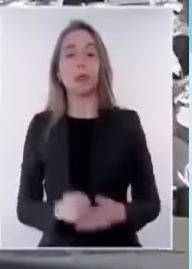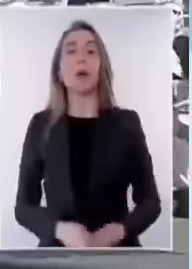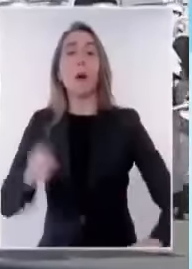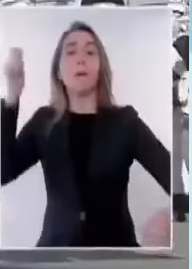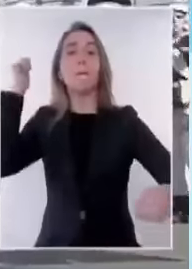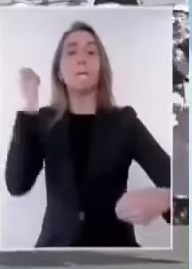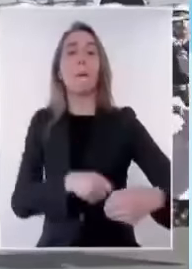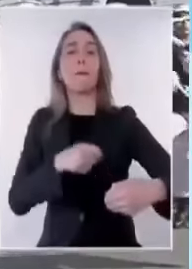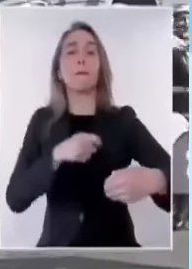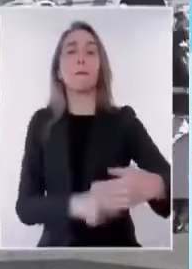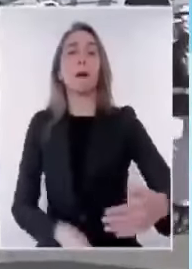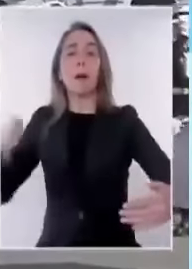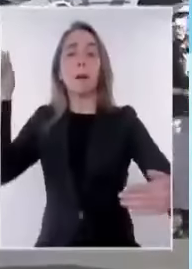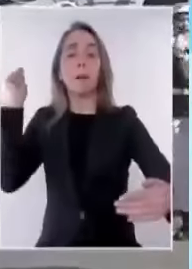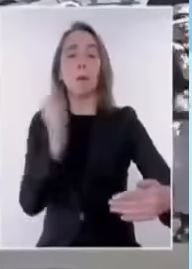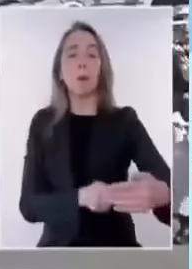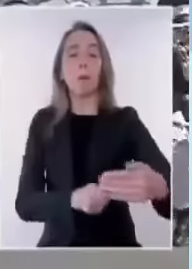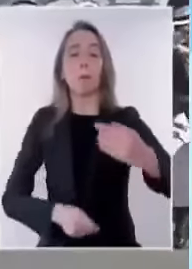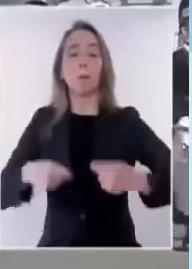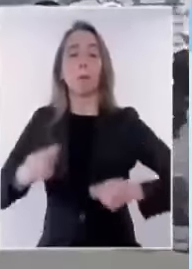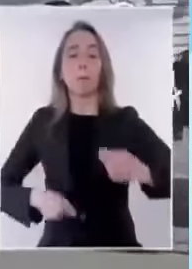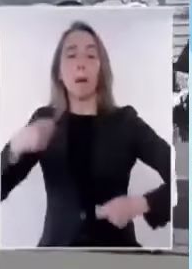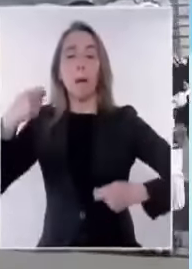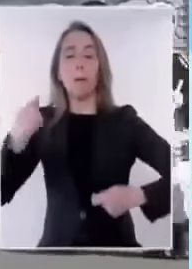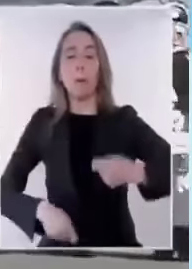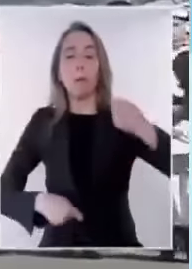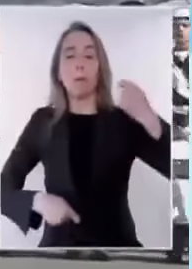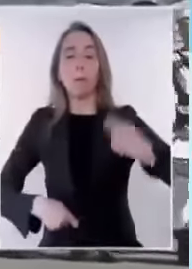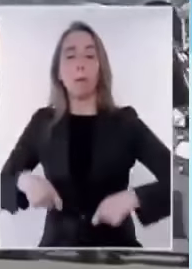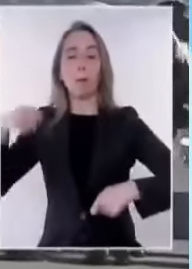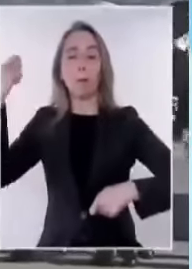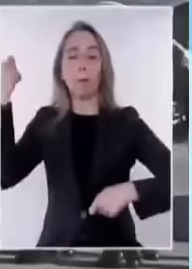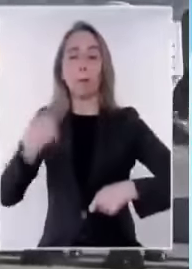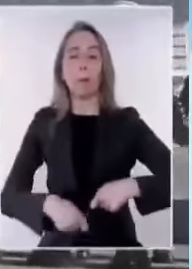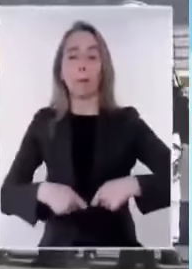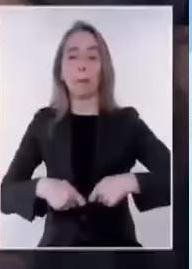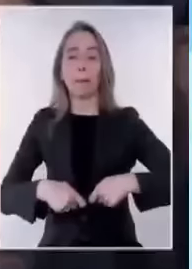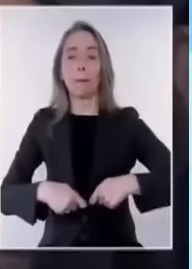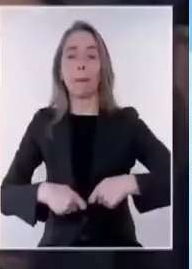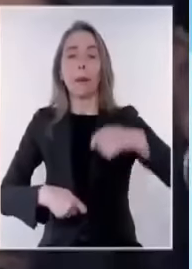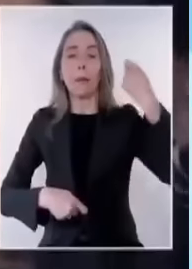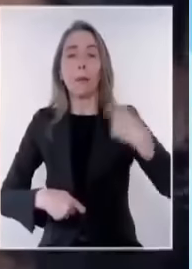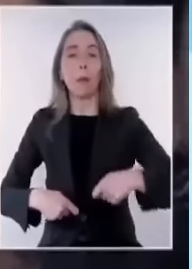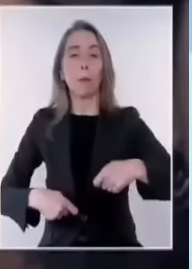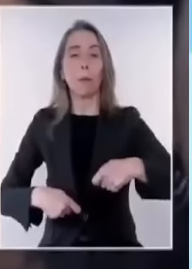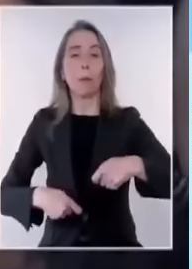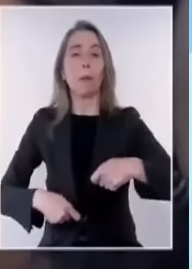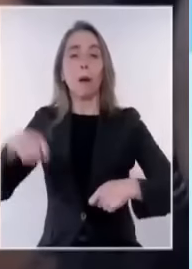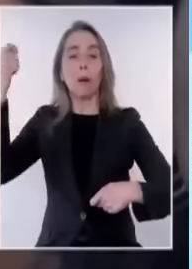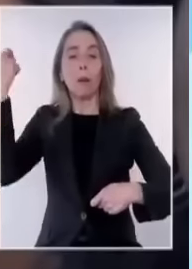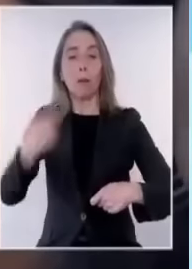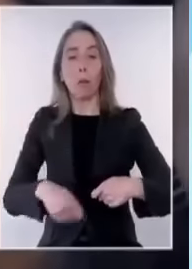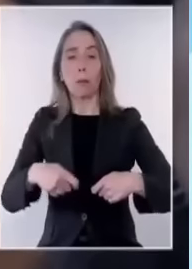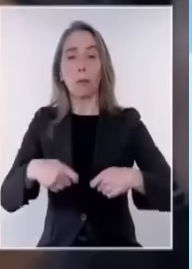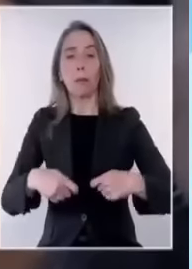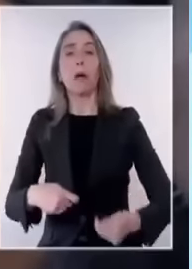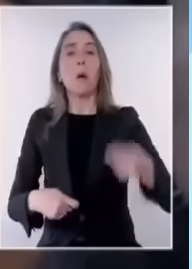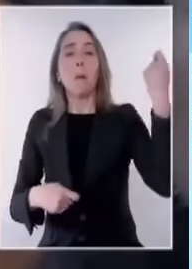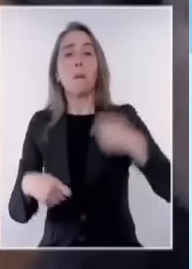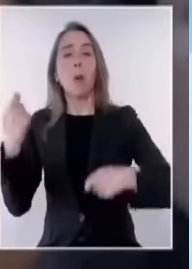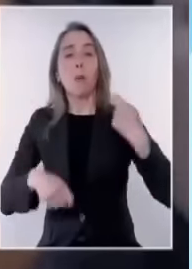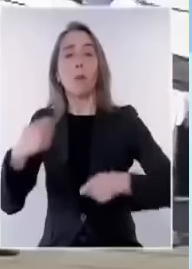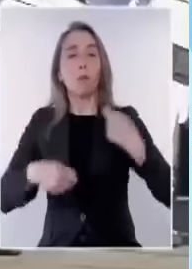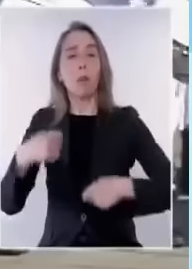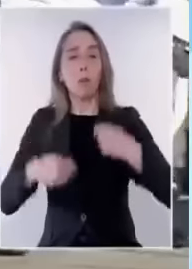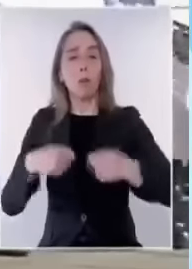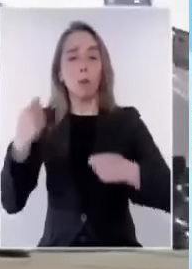Astorga. Ahí estamos mientras seguimos viendo el desfile. Cecilia Alcaíno, bueno,